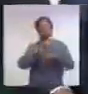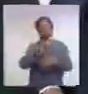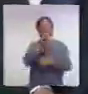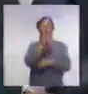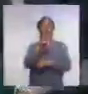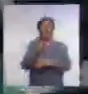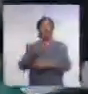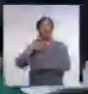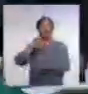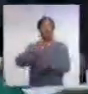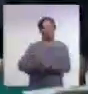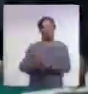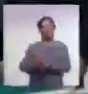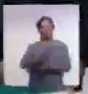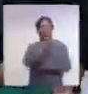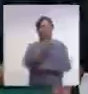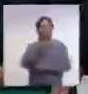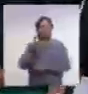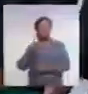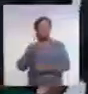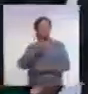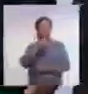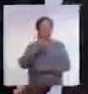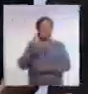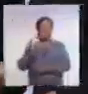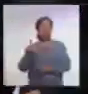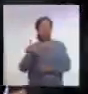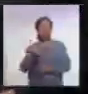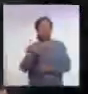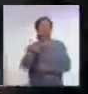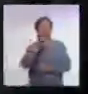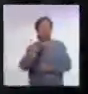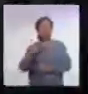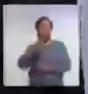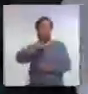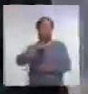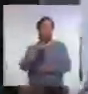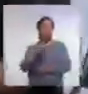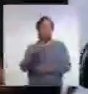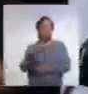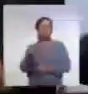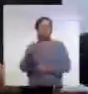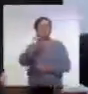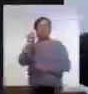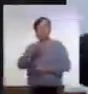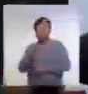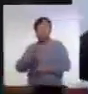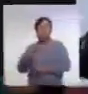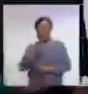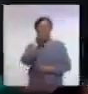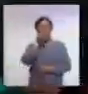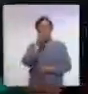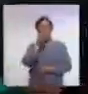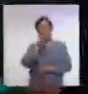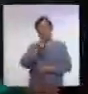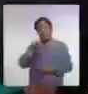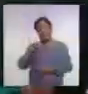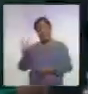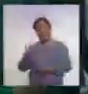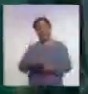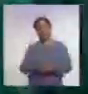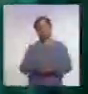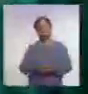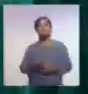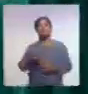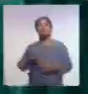Apetatitlán, Contla, Emiliano Zapata, Papalotla, Citlaltepec, Quiletla, Zompantepec y Nativitas. Cabe señalar que la ceremonia